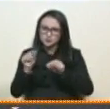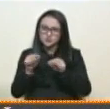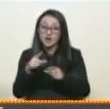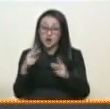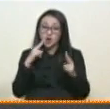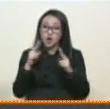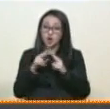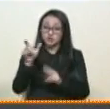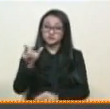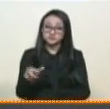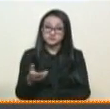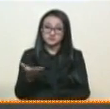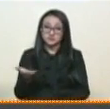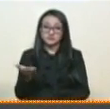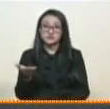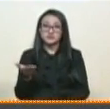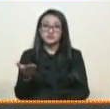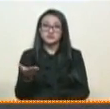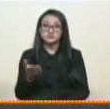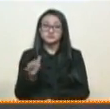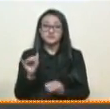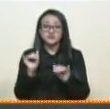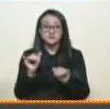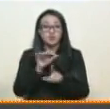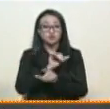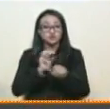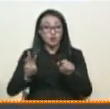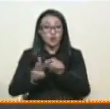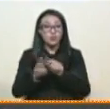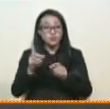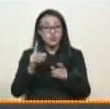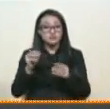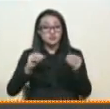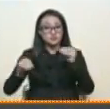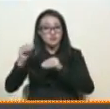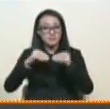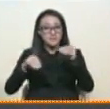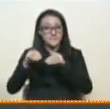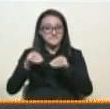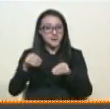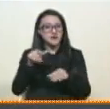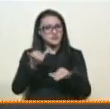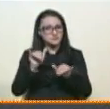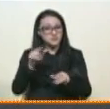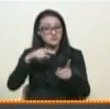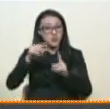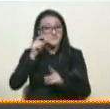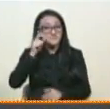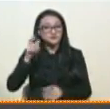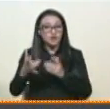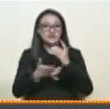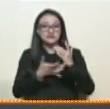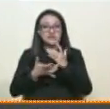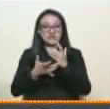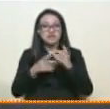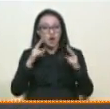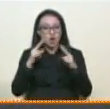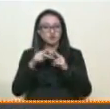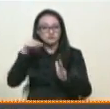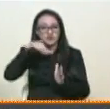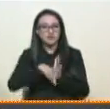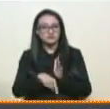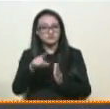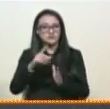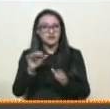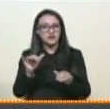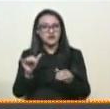o sea, realmente los que asisten a la auditoría del software efectivamente son personas técnicas, son personas conocedoras de la